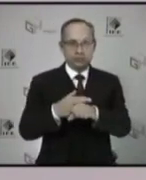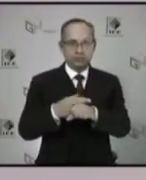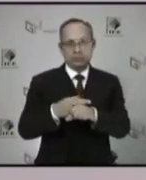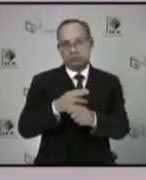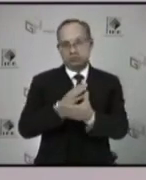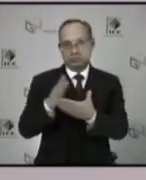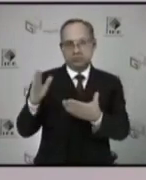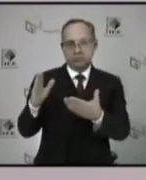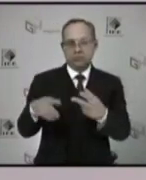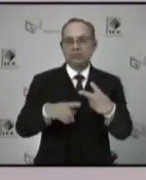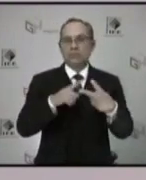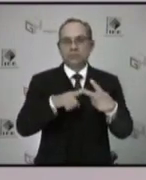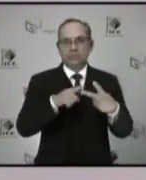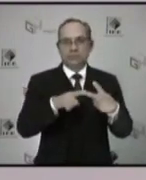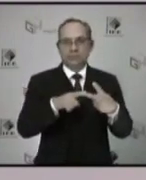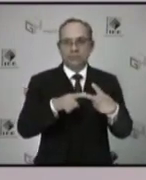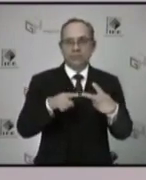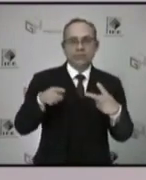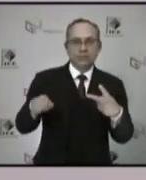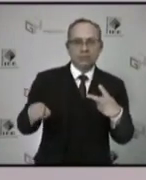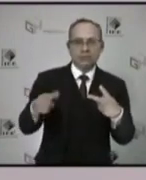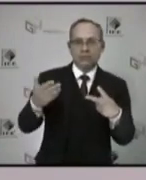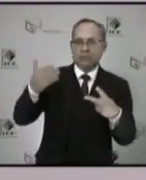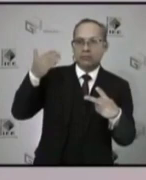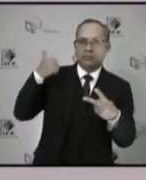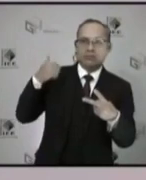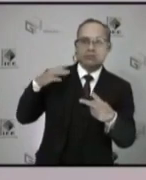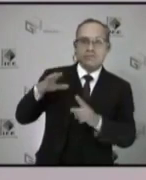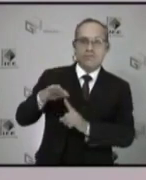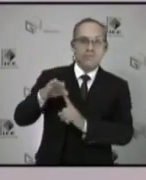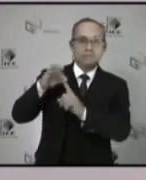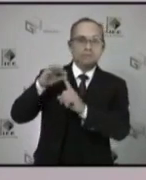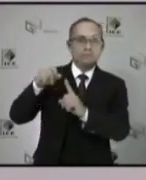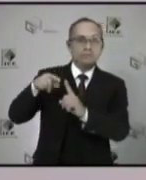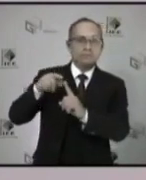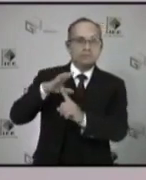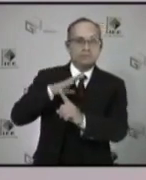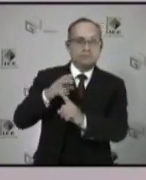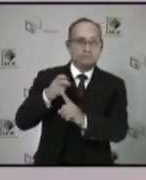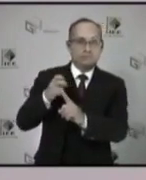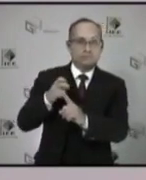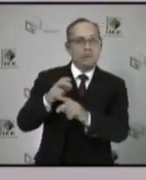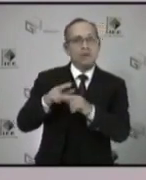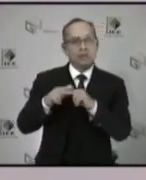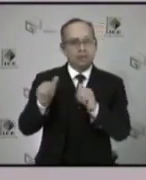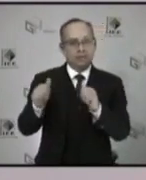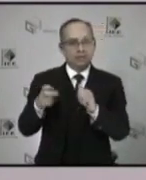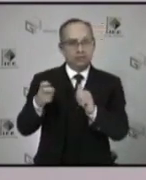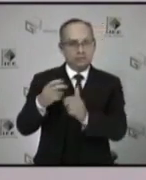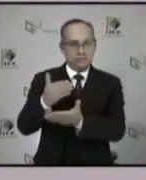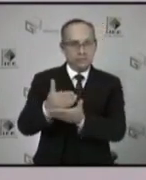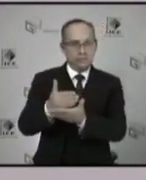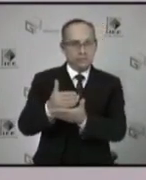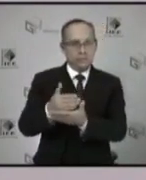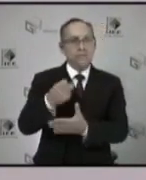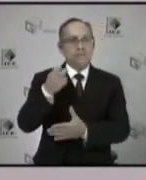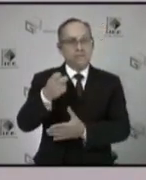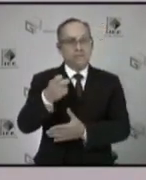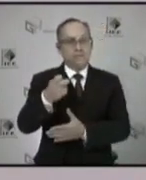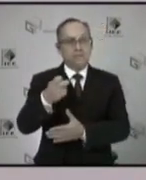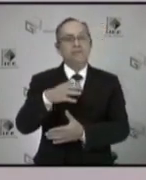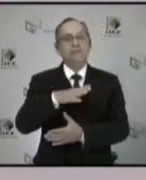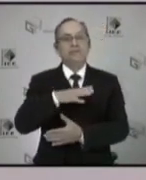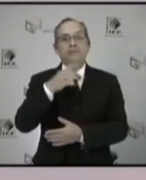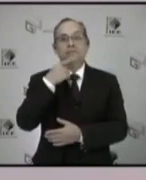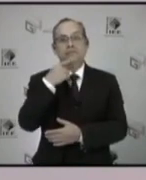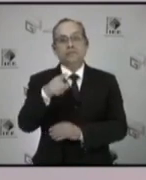ninguno haya tenido un cargo de elección popular. Y quiero aclarar, si ha habido denuncias, y ahí están las